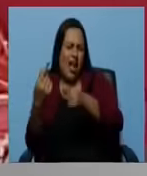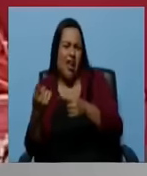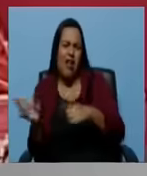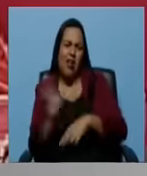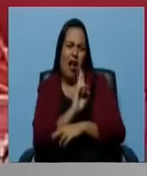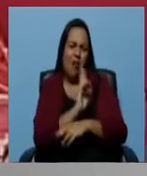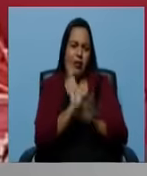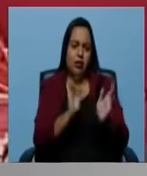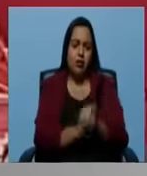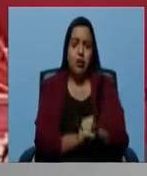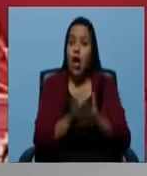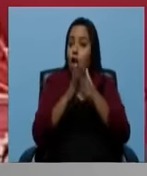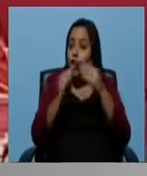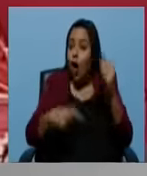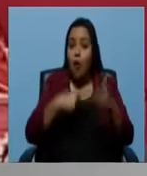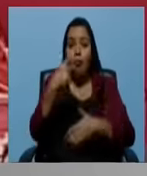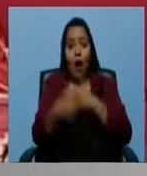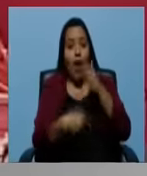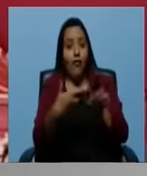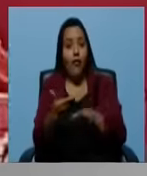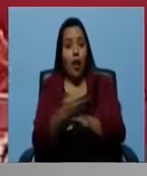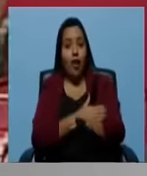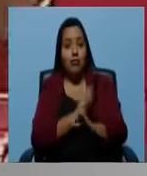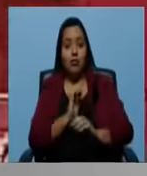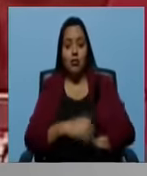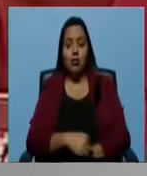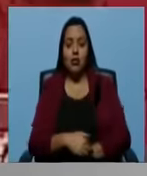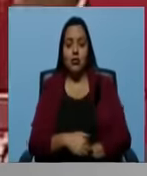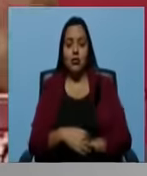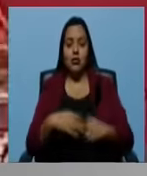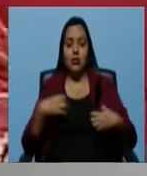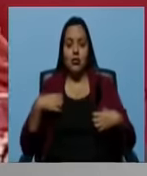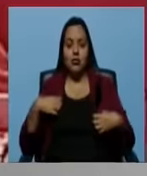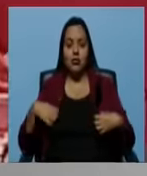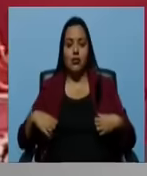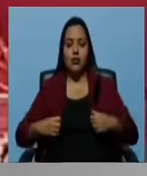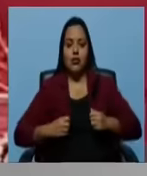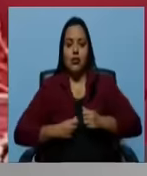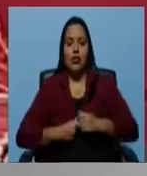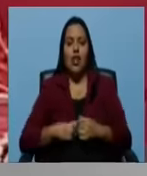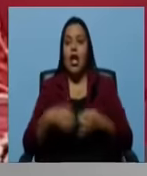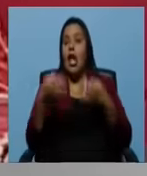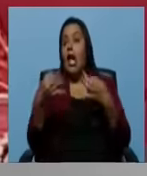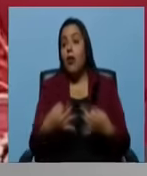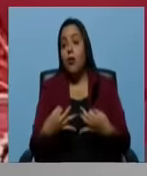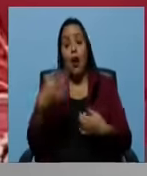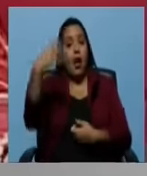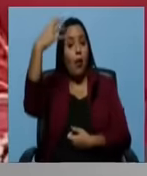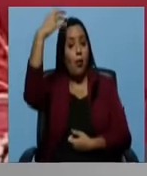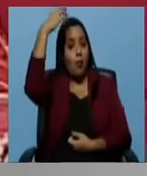todo planificado allá. Me imagino que el reino de España, como tiene protegido